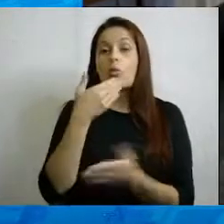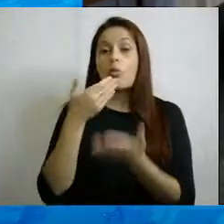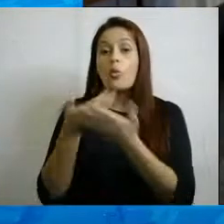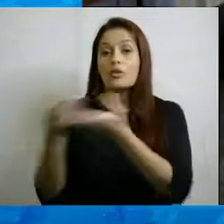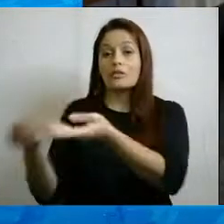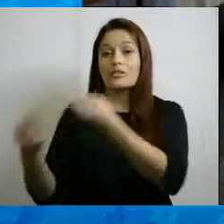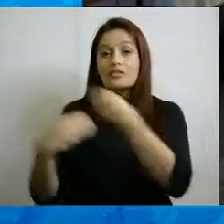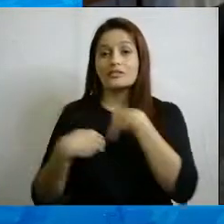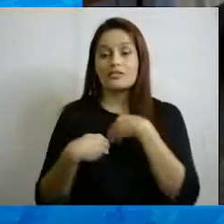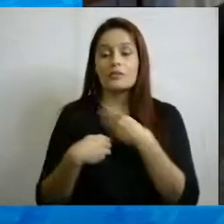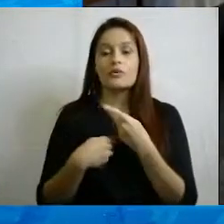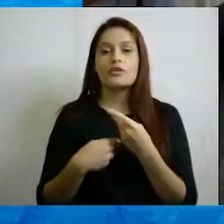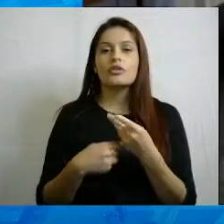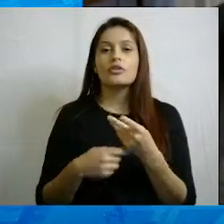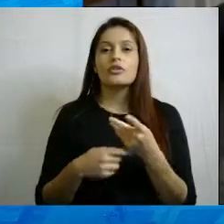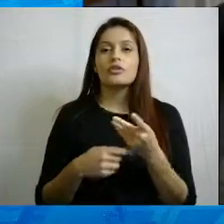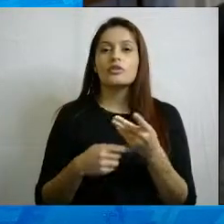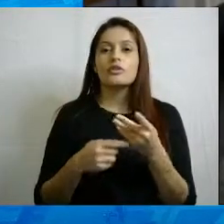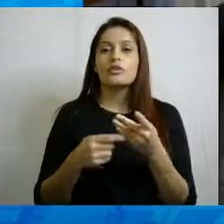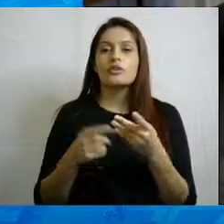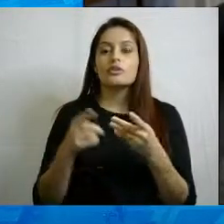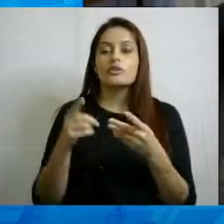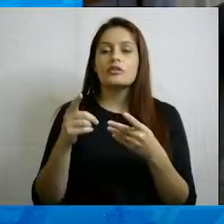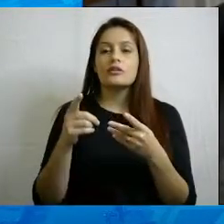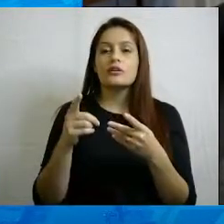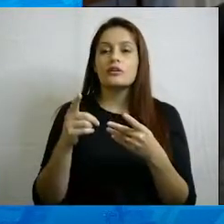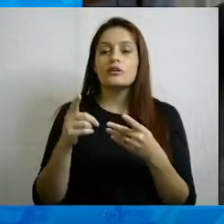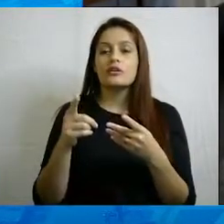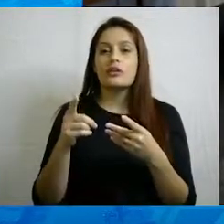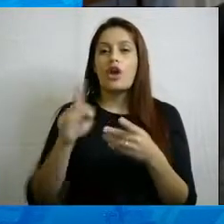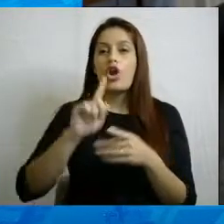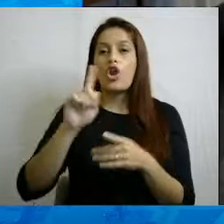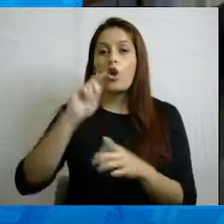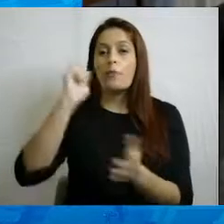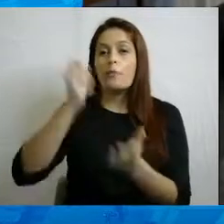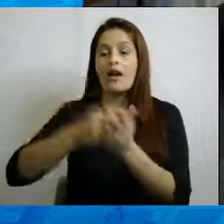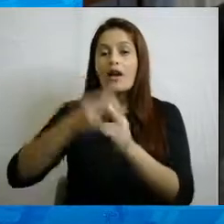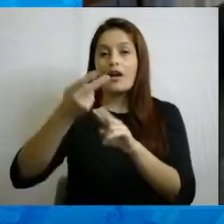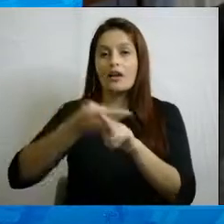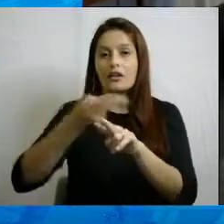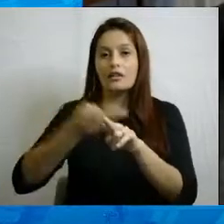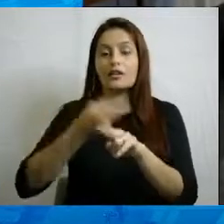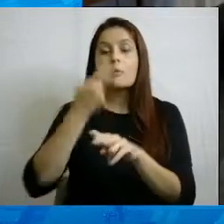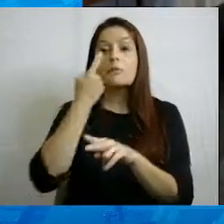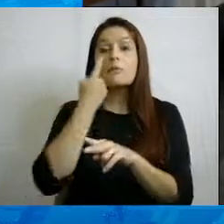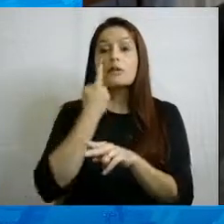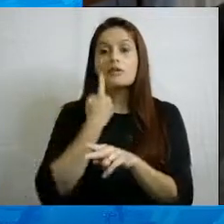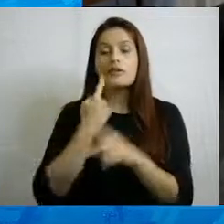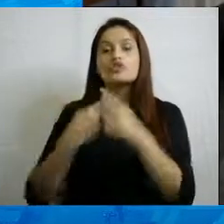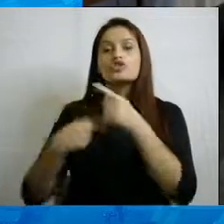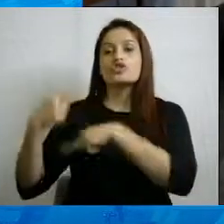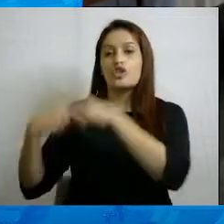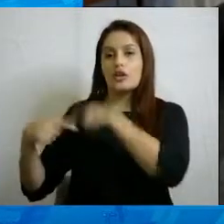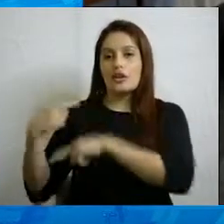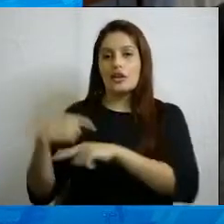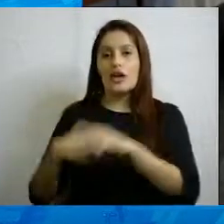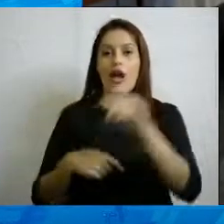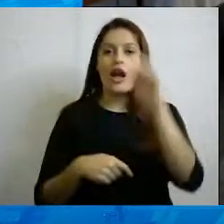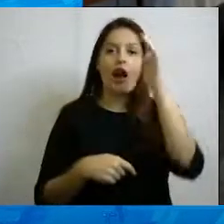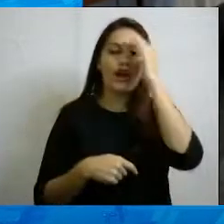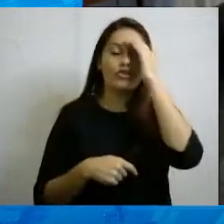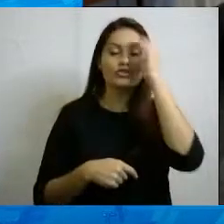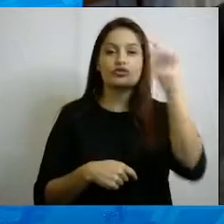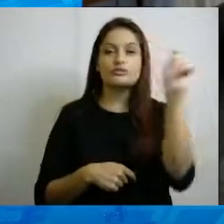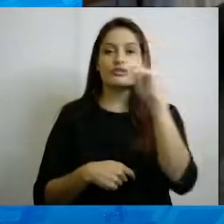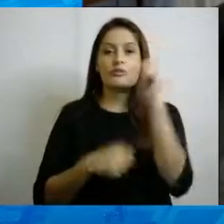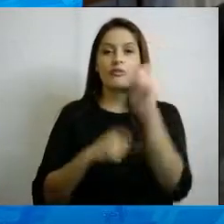y dentro de todas las revisiones que estuvimos haciendo, en agosto nos percatamos del no pago al arriendo y ahí empezamos a hacer la reconstrucción de la historia, agosto-septiembre del año